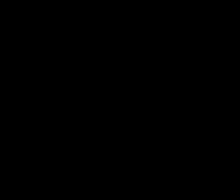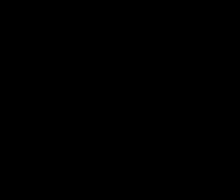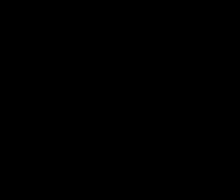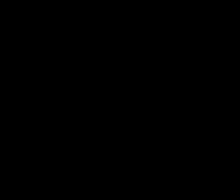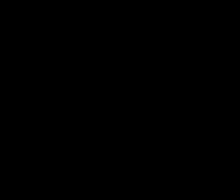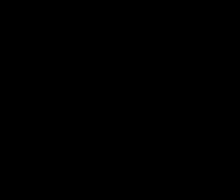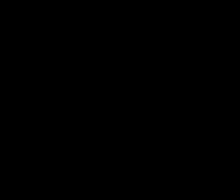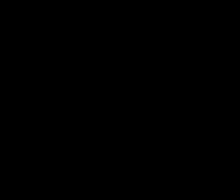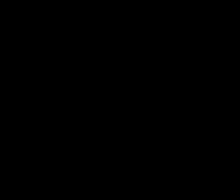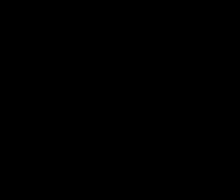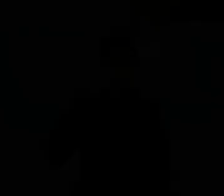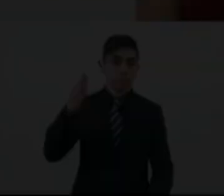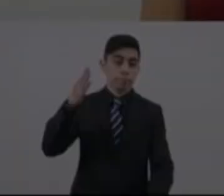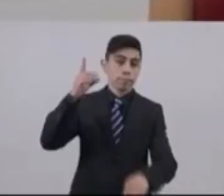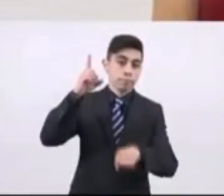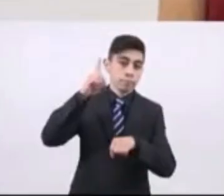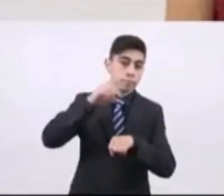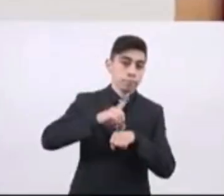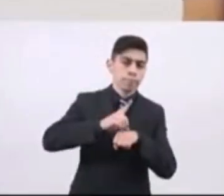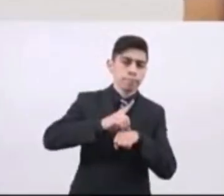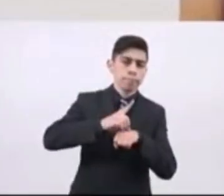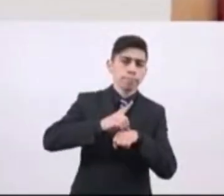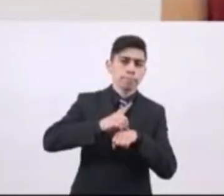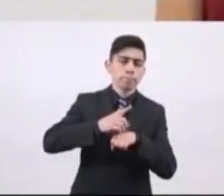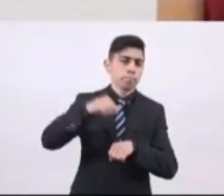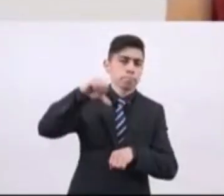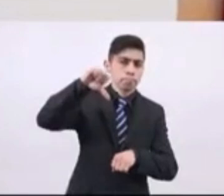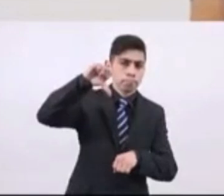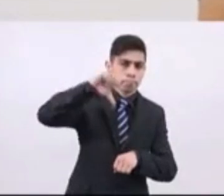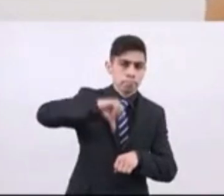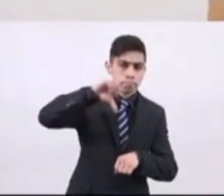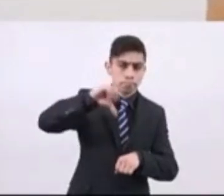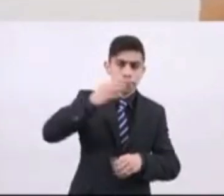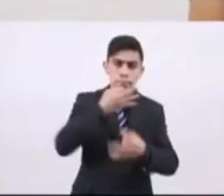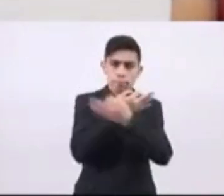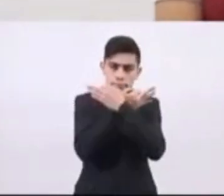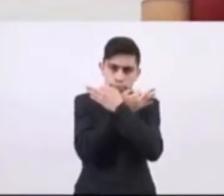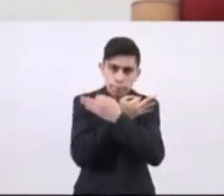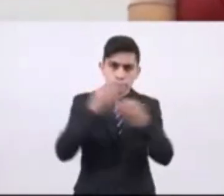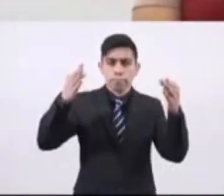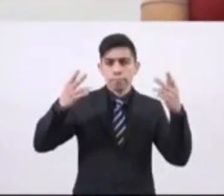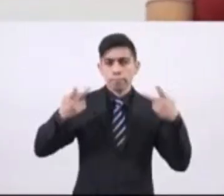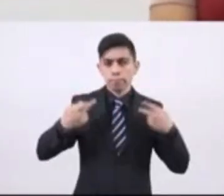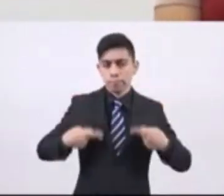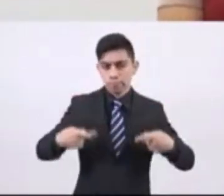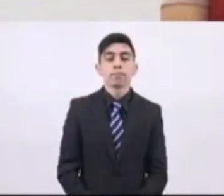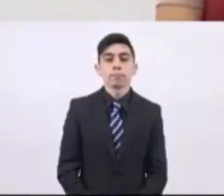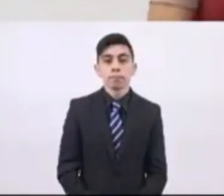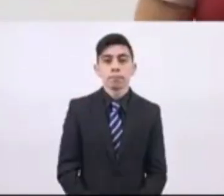mandataria capitalina sobre este cambio. El día de hoy queremos hacerles un anuncio a los habitantes de la Ciudad de